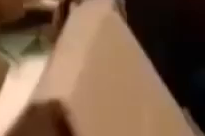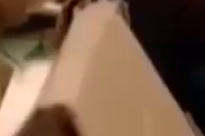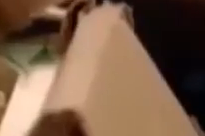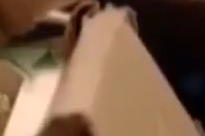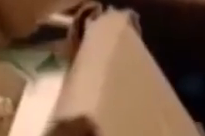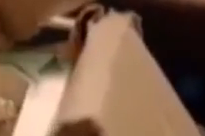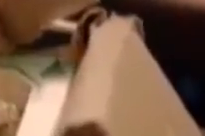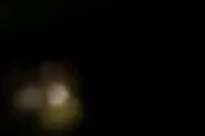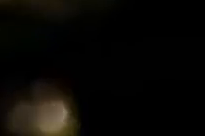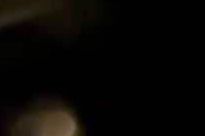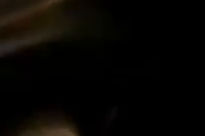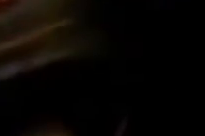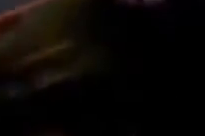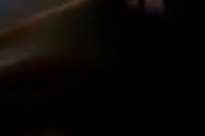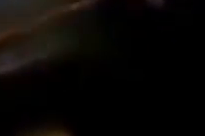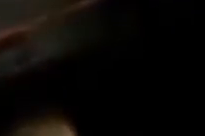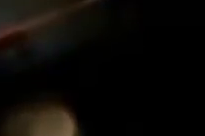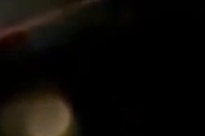Bucaramanga.